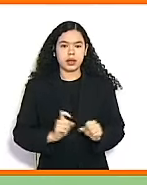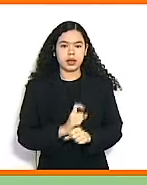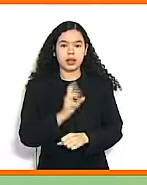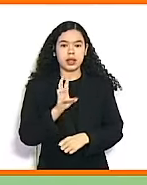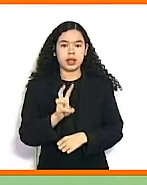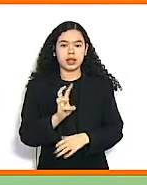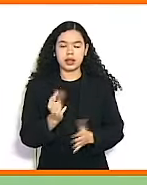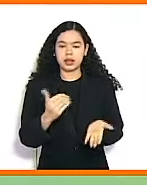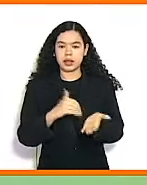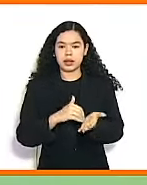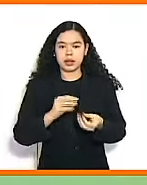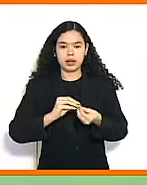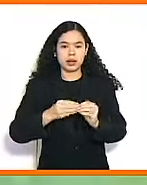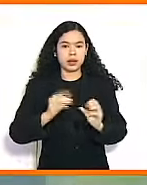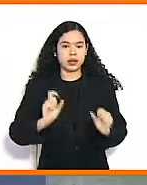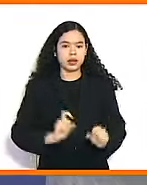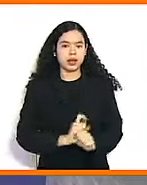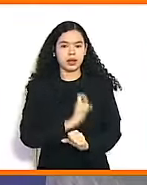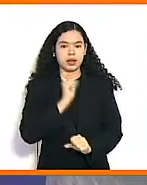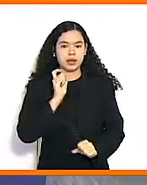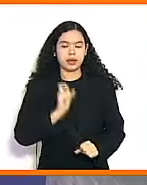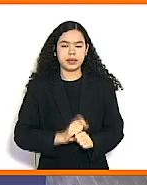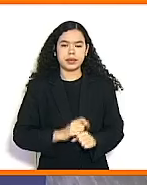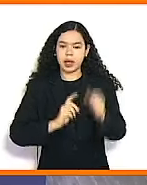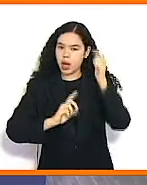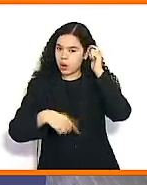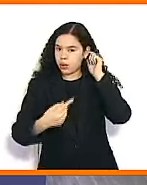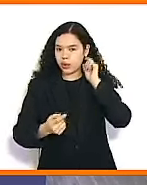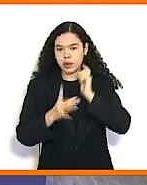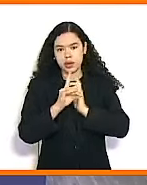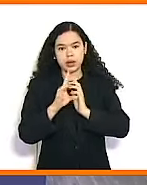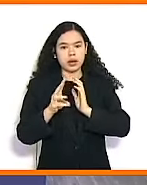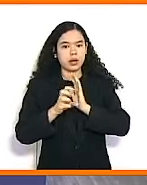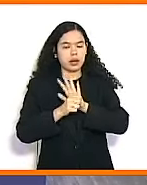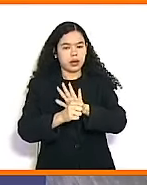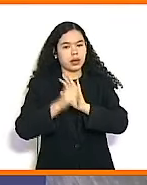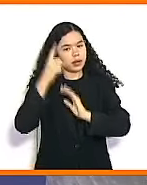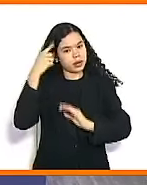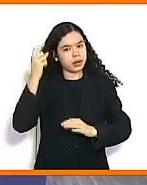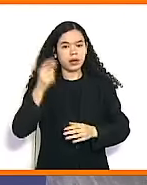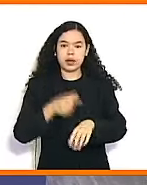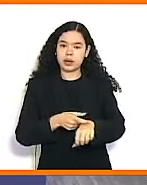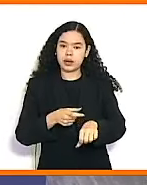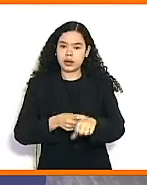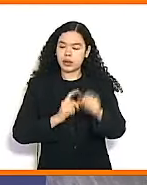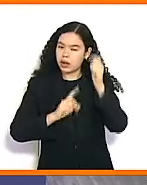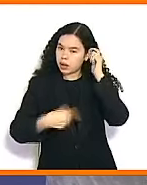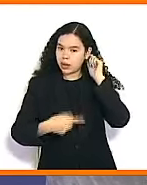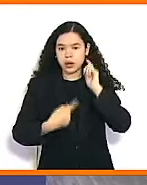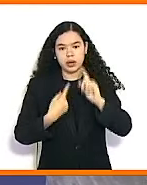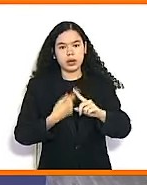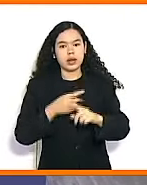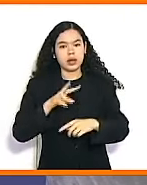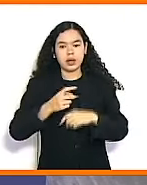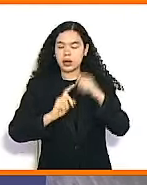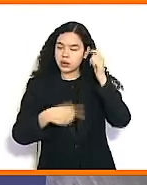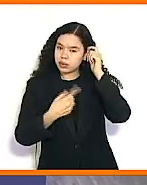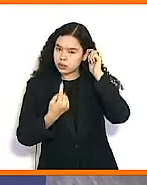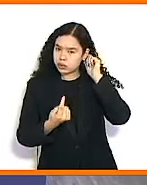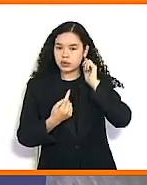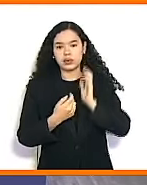6. Con gusto repito los números ganadores. Para Diaria, 86 con su símbolo de sueños reloj. Para MultiX, 2X. Para más